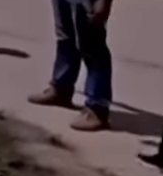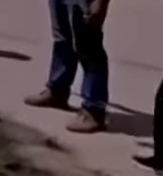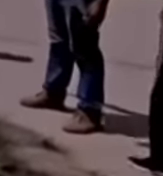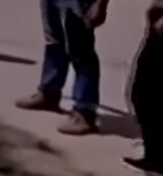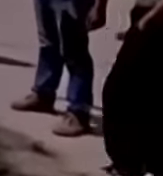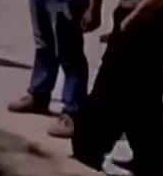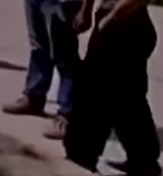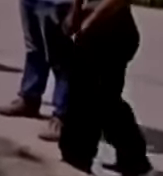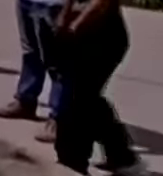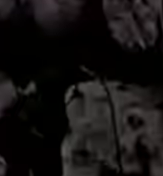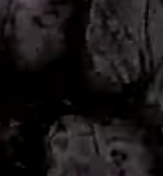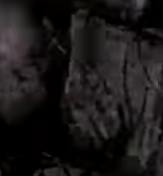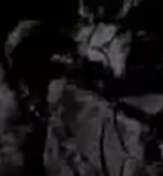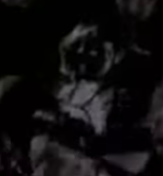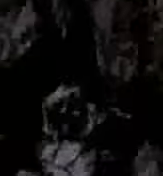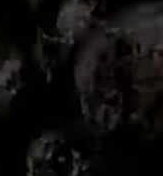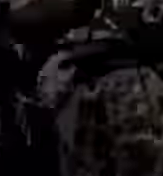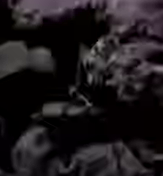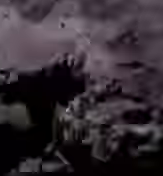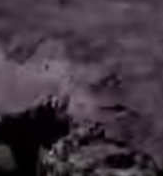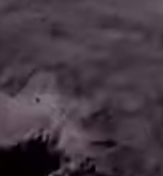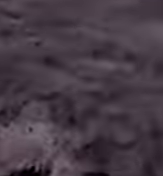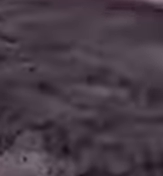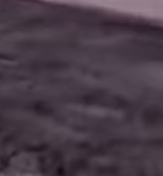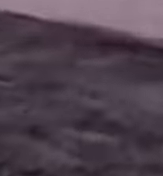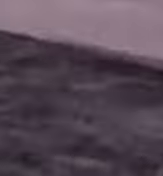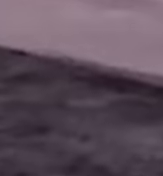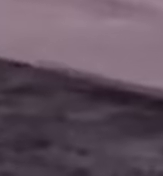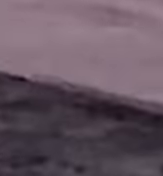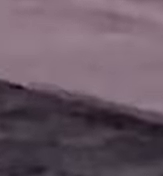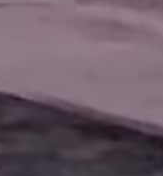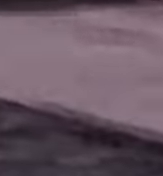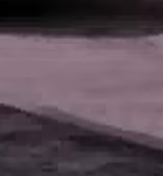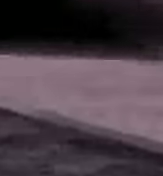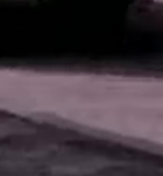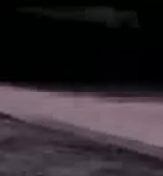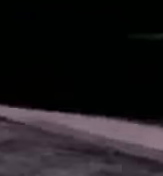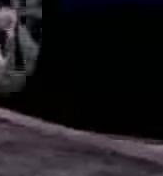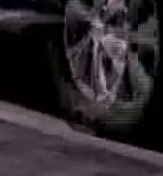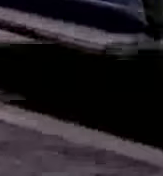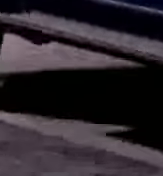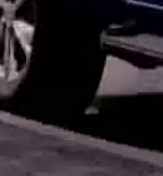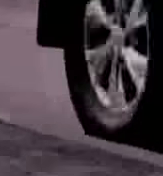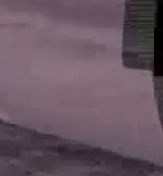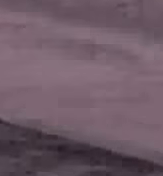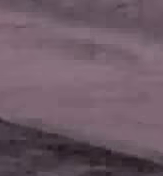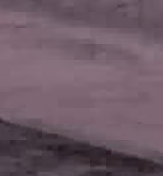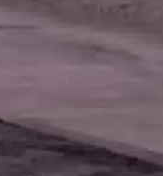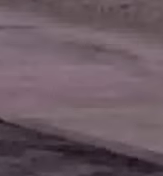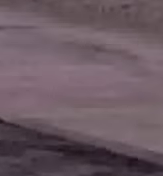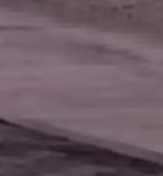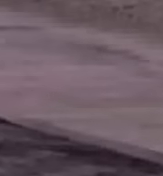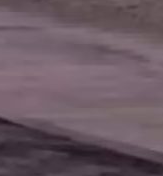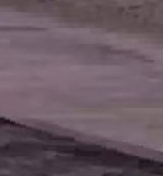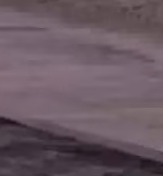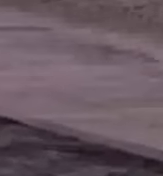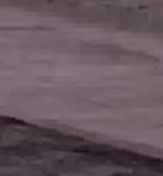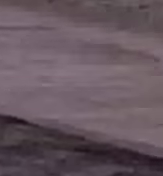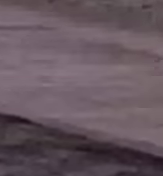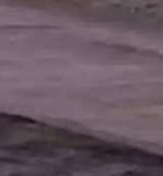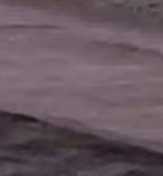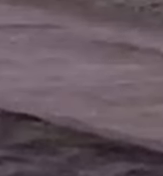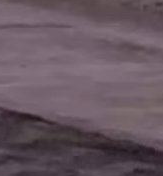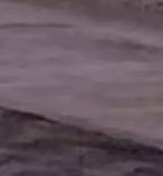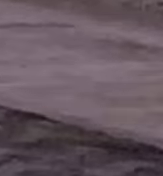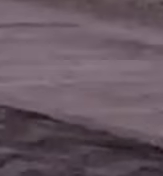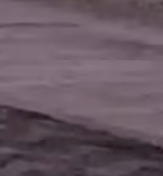nosotros vamos resolviendo los problemas que realmente nos aquejan a la comunidad. Yo creo que podemos hacer esto y mucho más. Nosotros tenemos planteado lo que vamos a hacer en